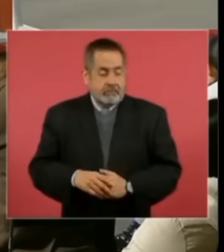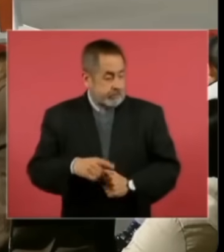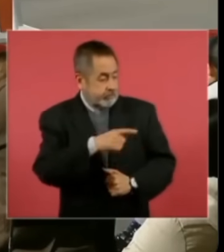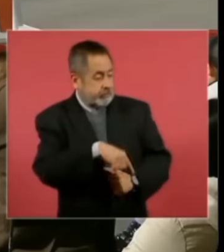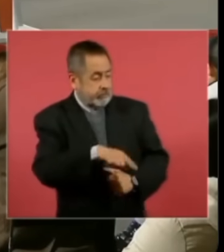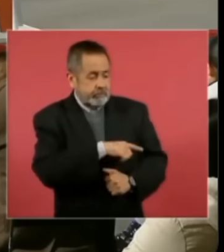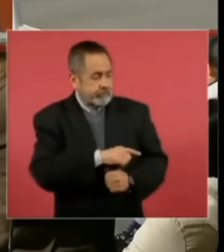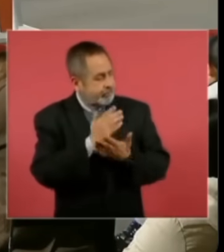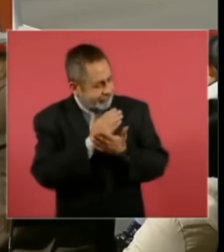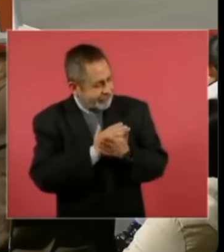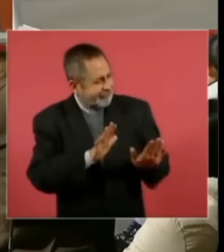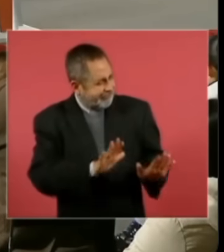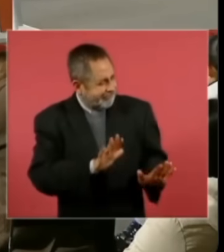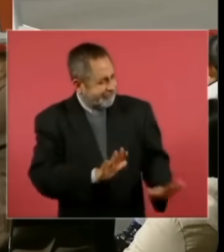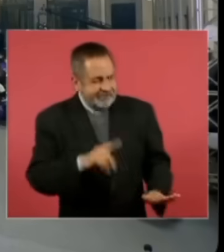a Roberto Madrazo.